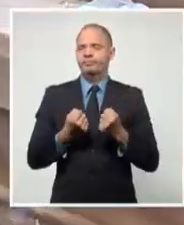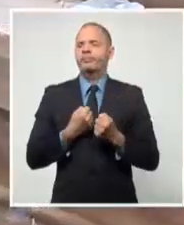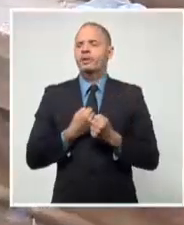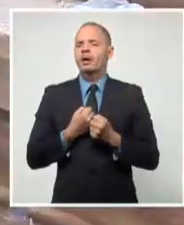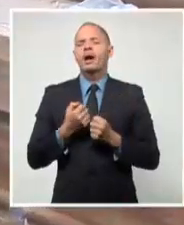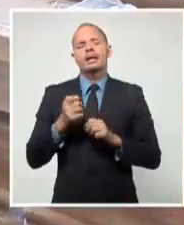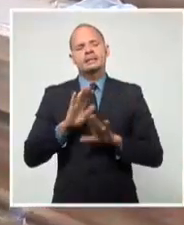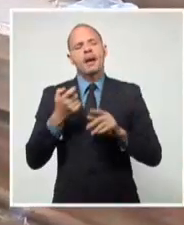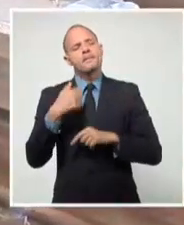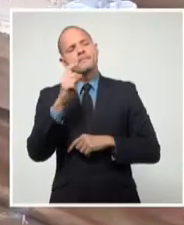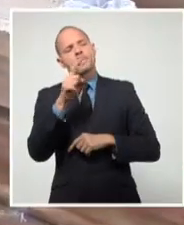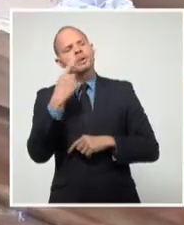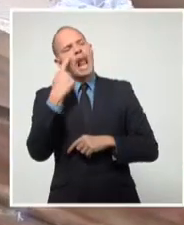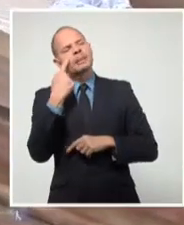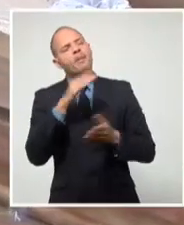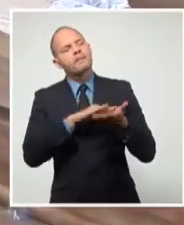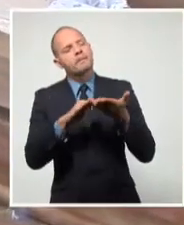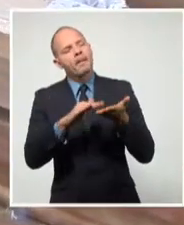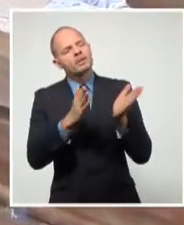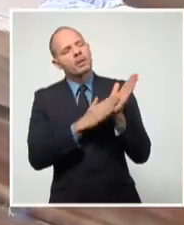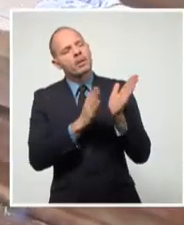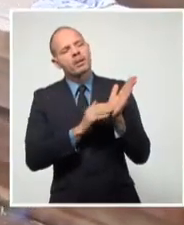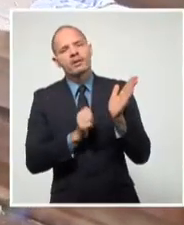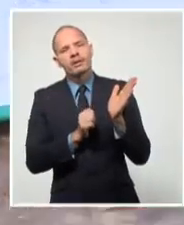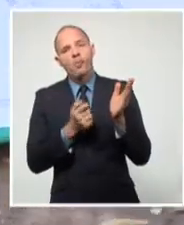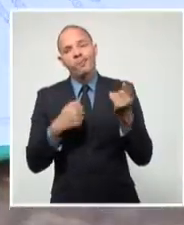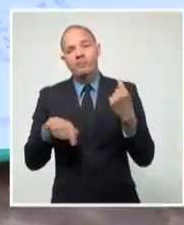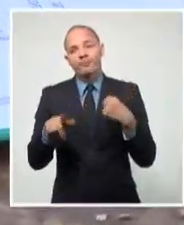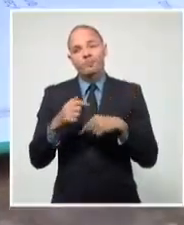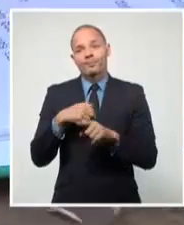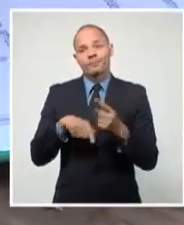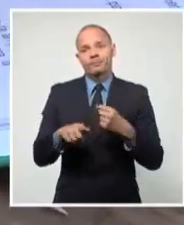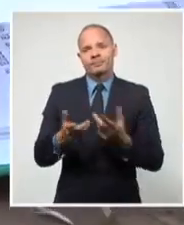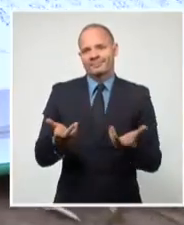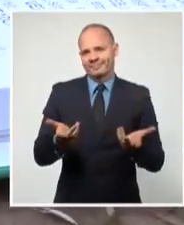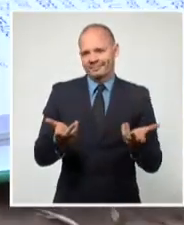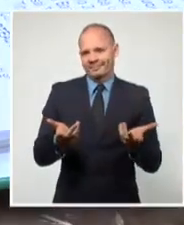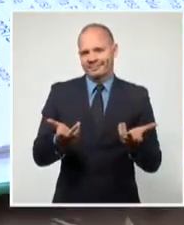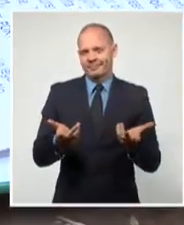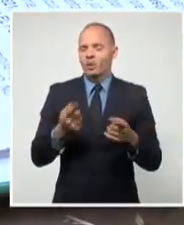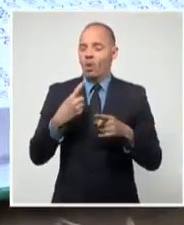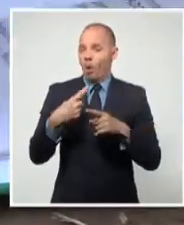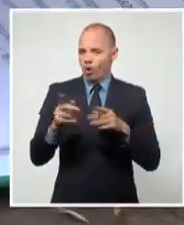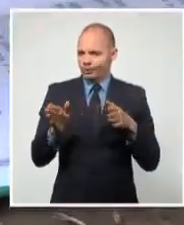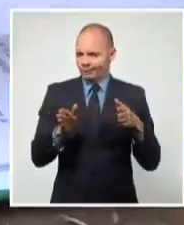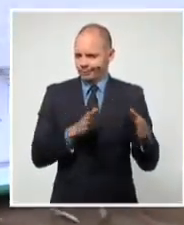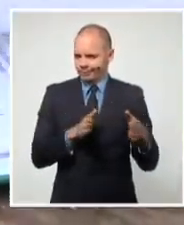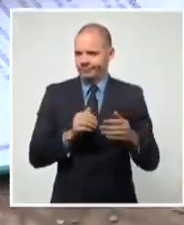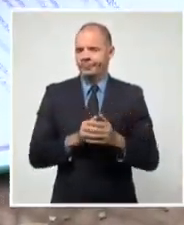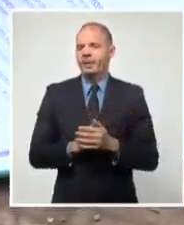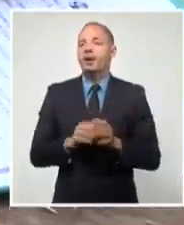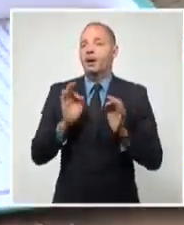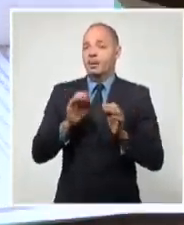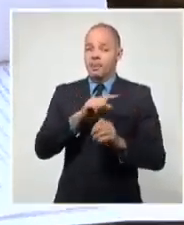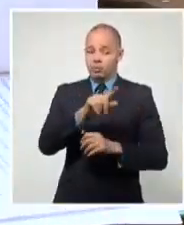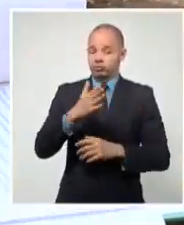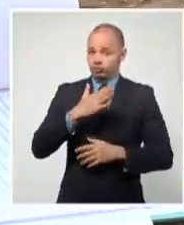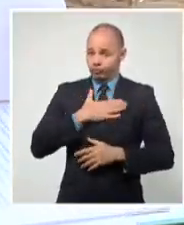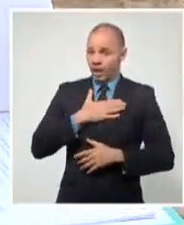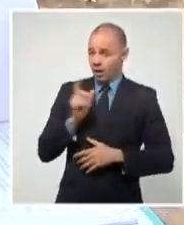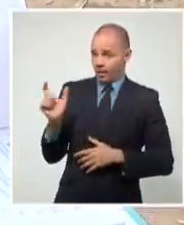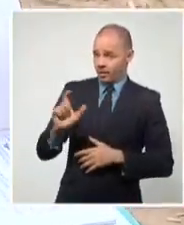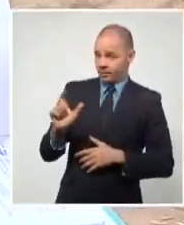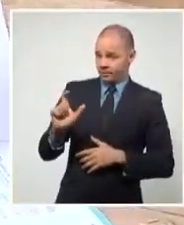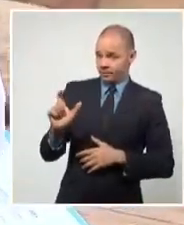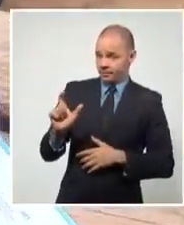y la factura de la mercancía proveniente de la web es indicó las minas de la empresa agroforestal de camagüey aunque así se